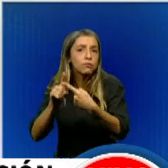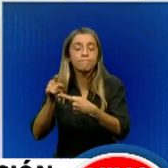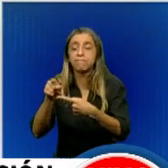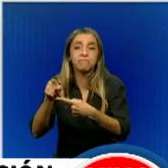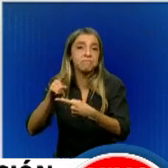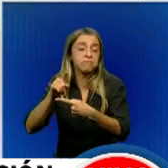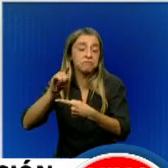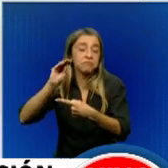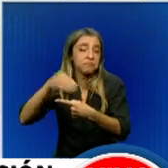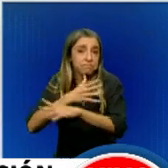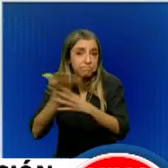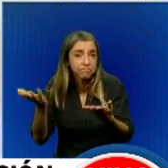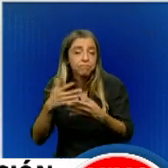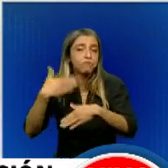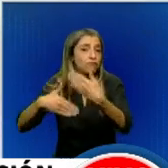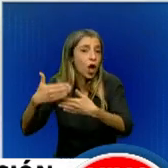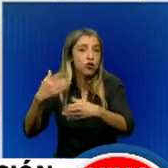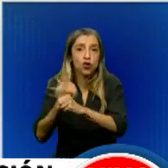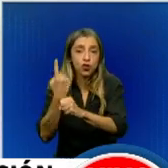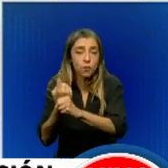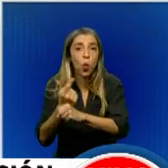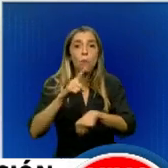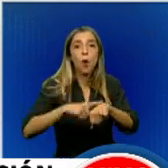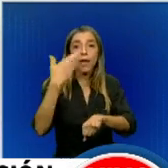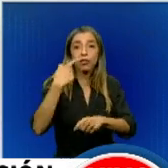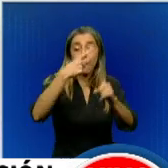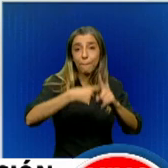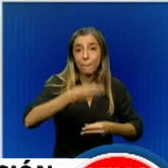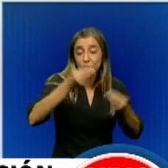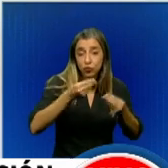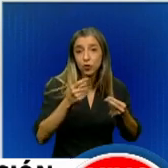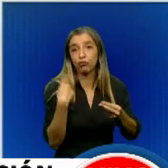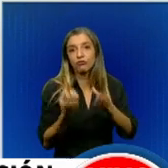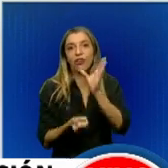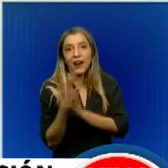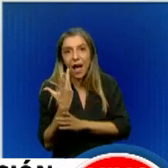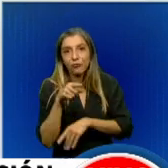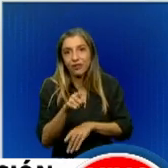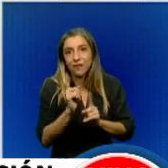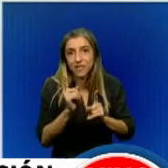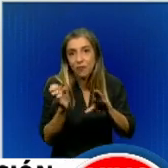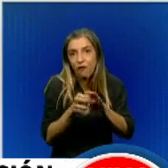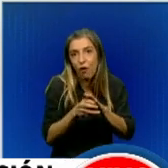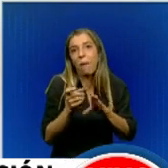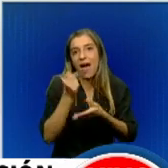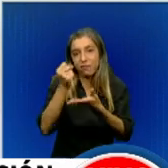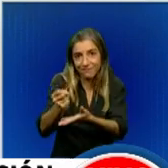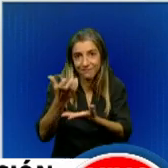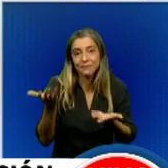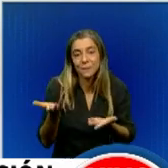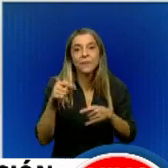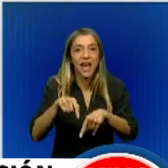cuando como bien se dijo acá cuando votamos el presupuesto creamos el fondo del transportista escolar es que lo que estamos modificando incluyendo